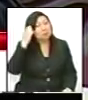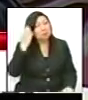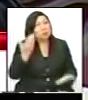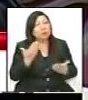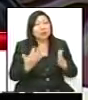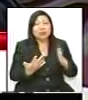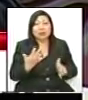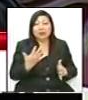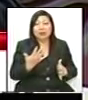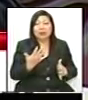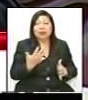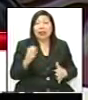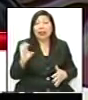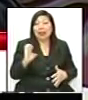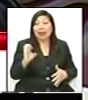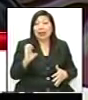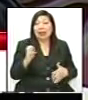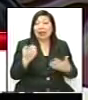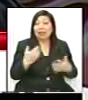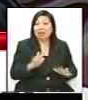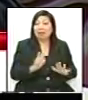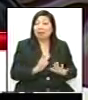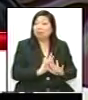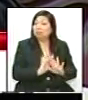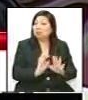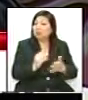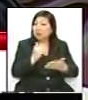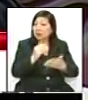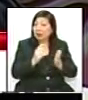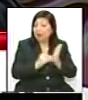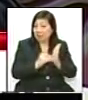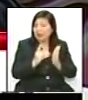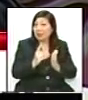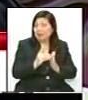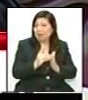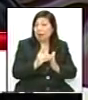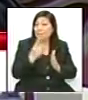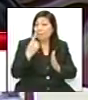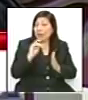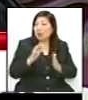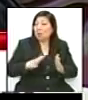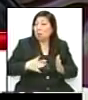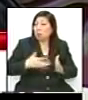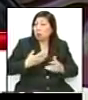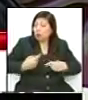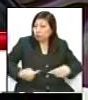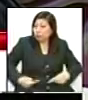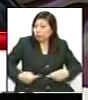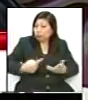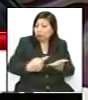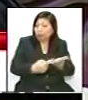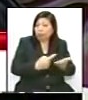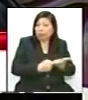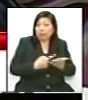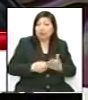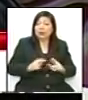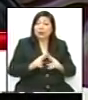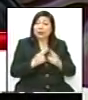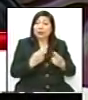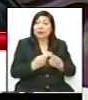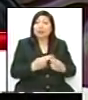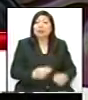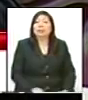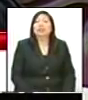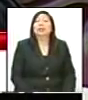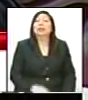para quincena de enero ya deberíamos tener el dictamen correspondiente para que pueda ser discutido en esta sesión. Por lo